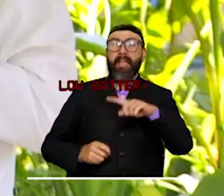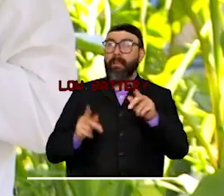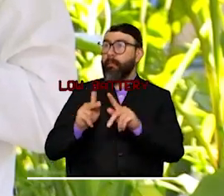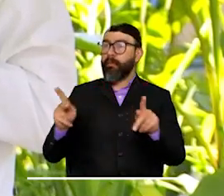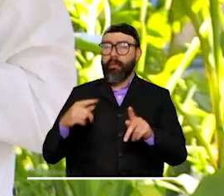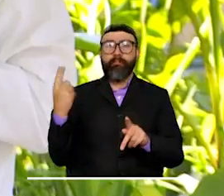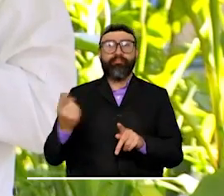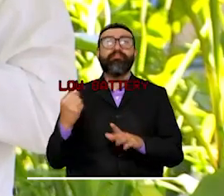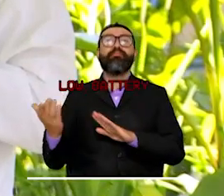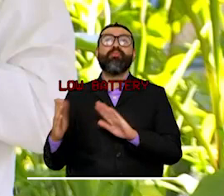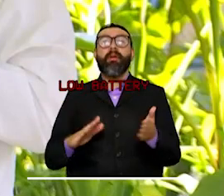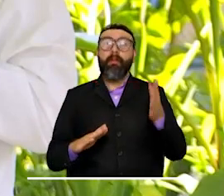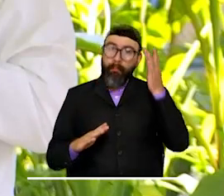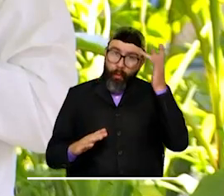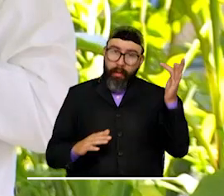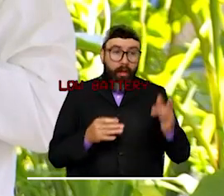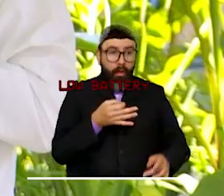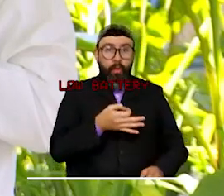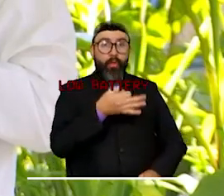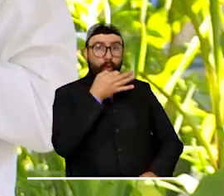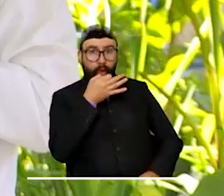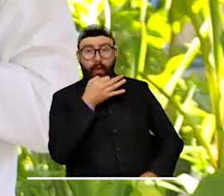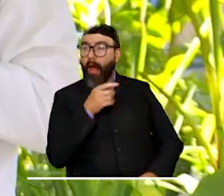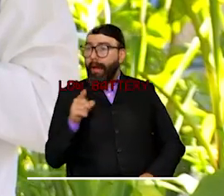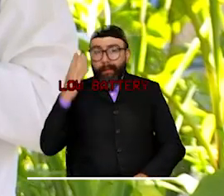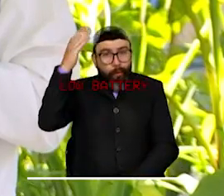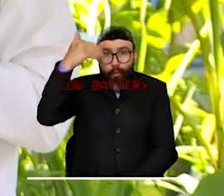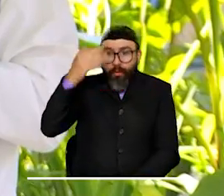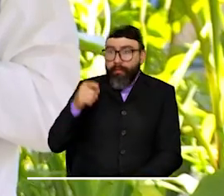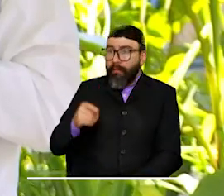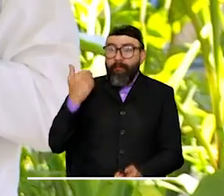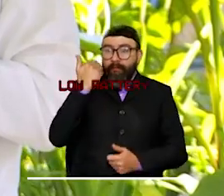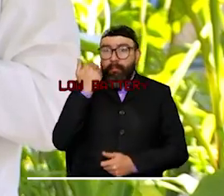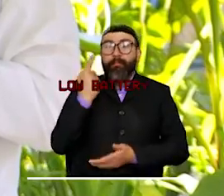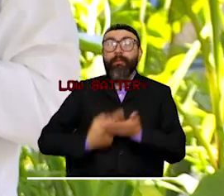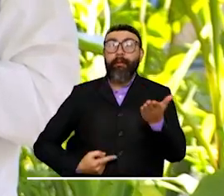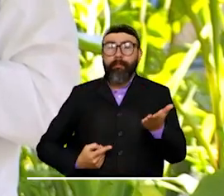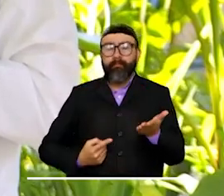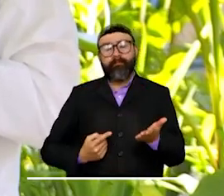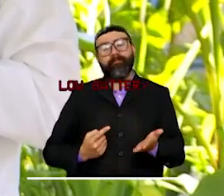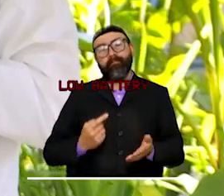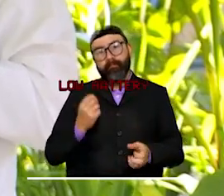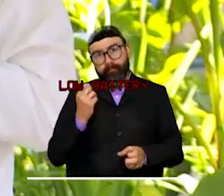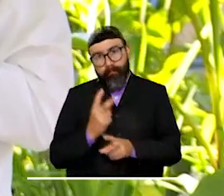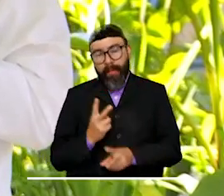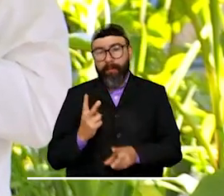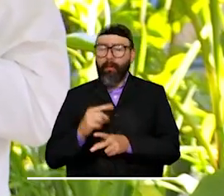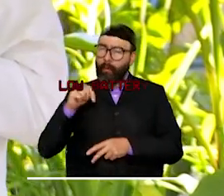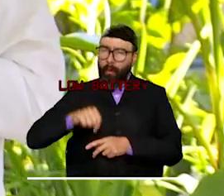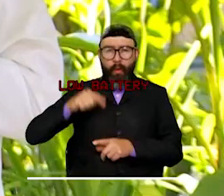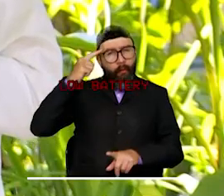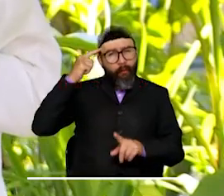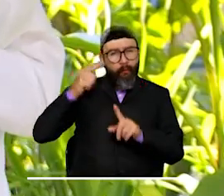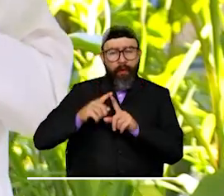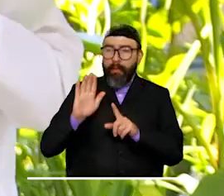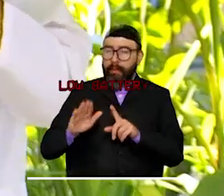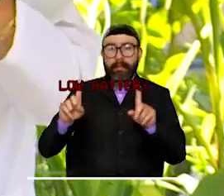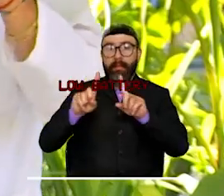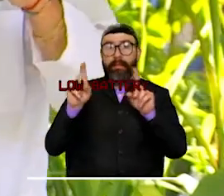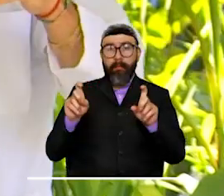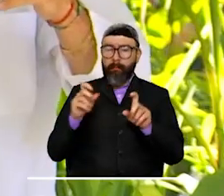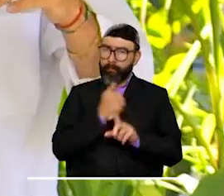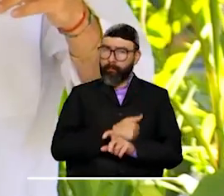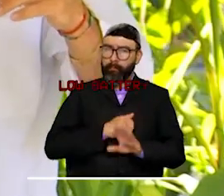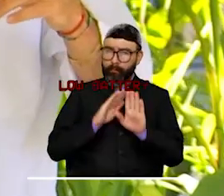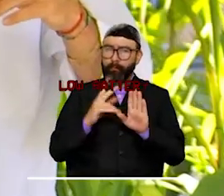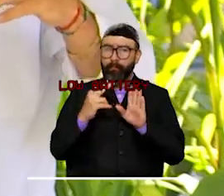se tomaron una pasta sin tener un diagnóstico. Esa es la finalidad hoy de este tema. Quiero que vamos a